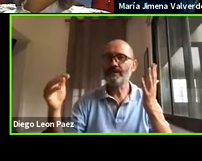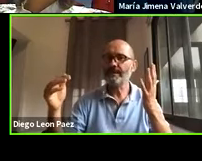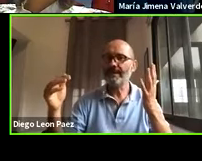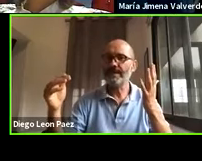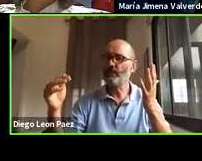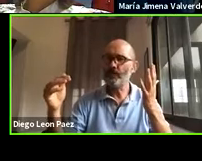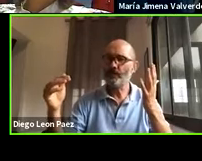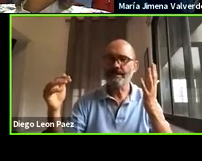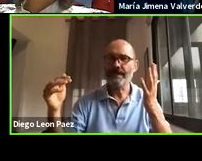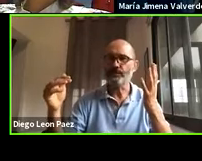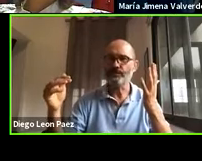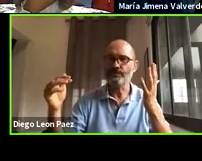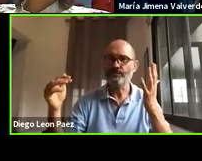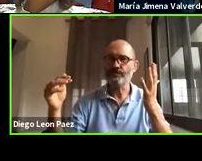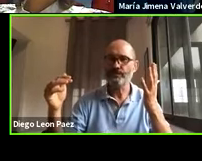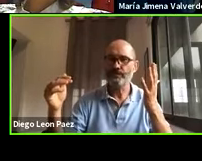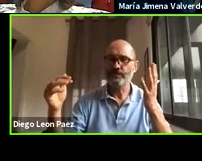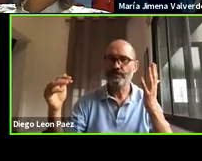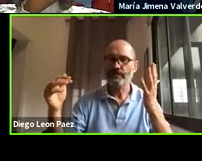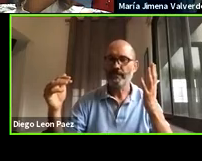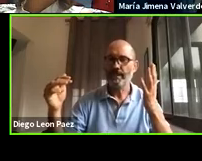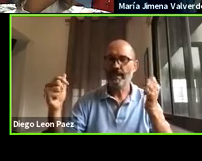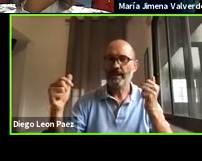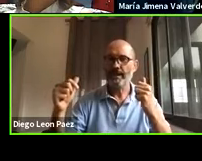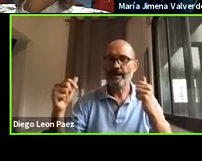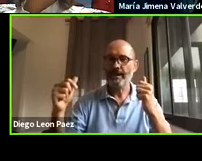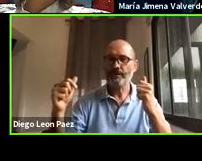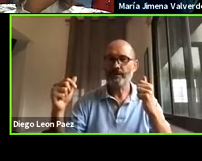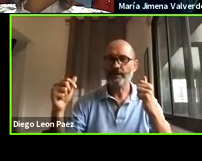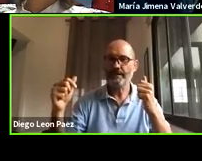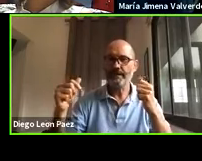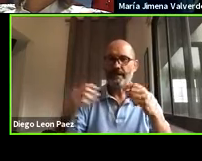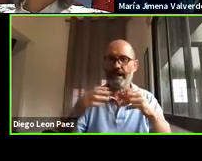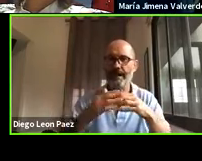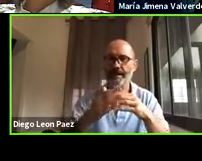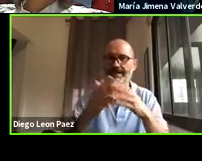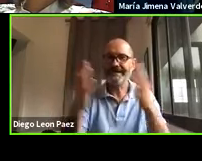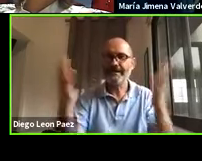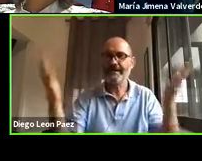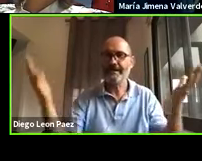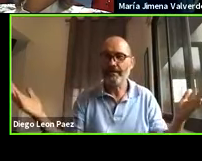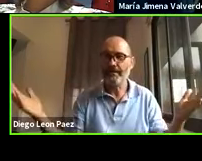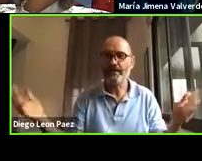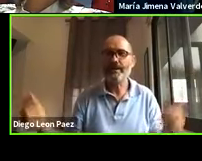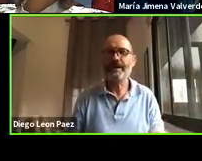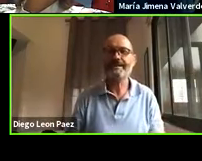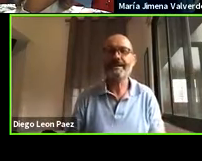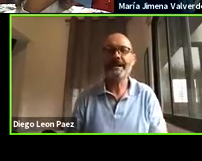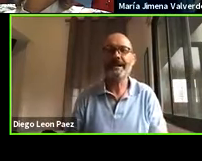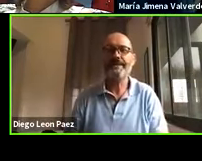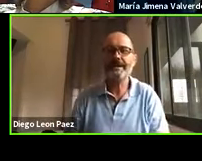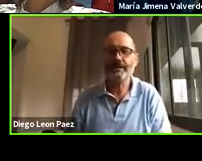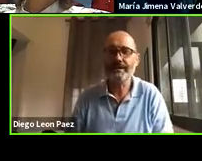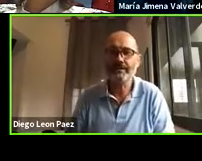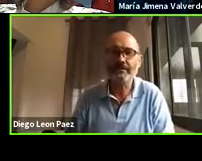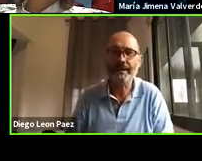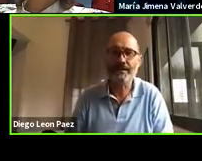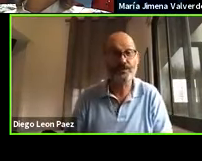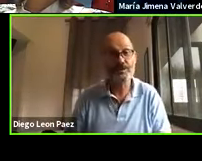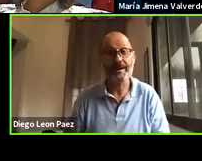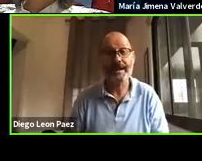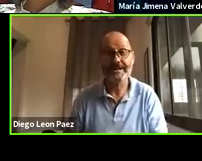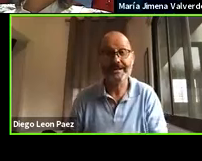es cuando usted tiene muy pocos caminos entonces al hacerse mayor cantidad de caminos es